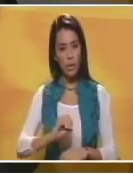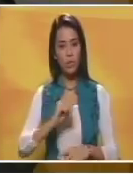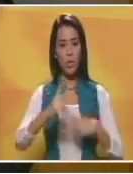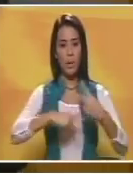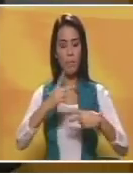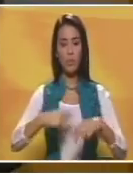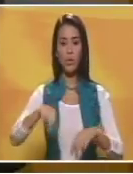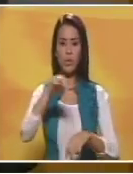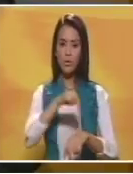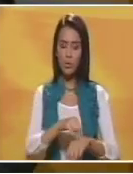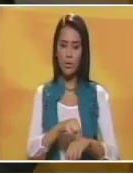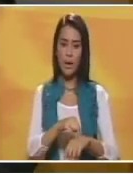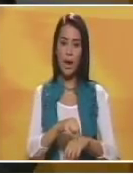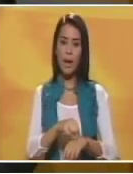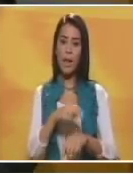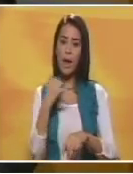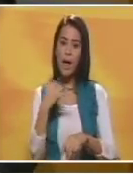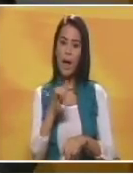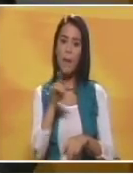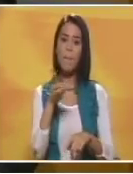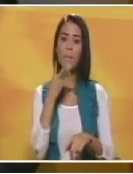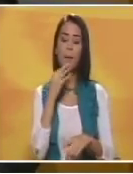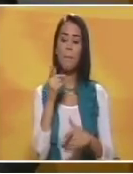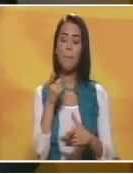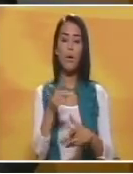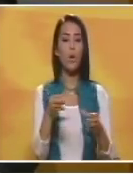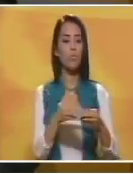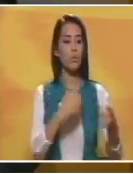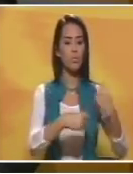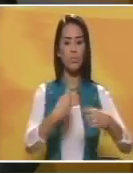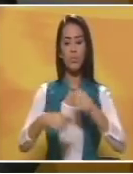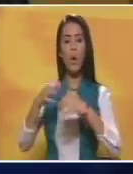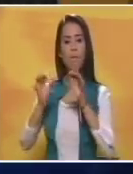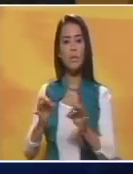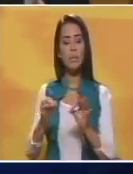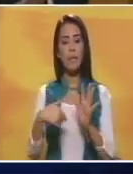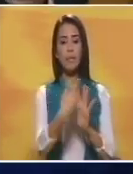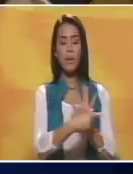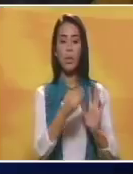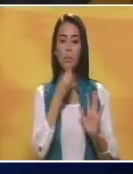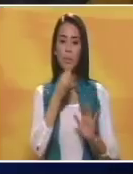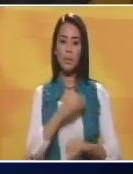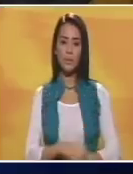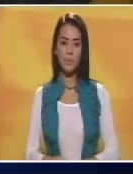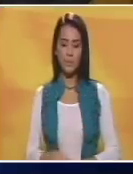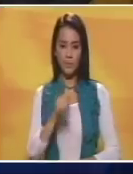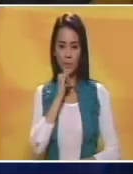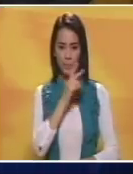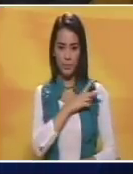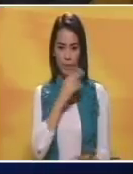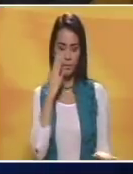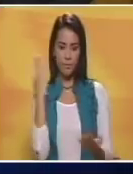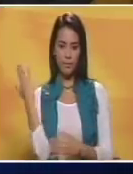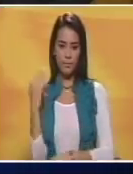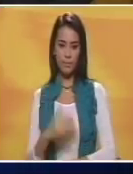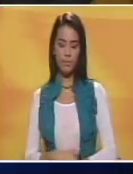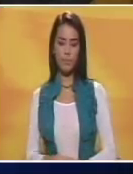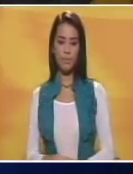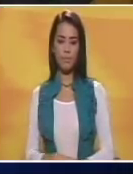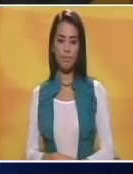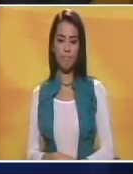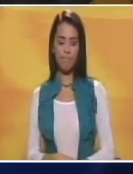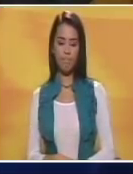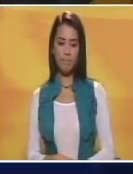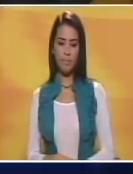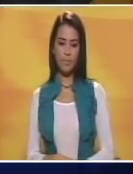producción nacional se destine a la red de distribución oficial de alimentos. Esto es la información. Continúen con más de la emisión meridiana de